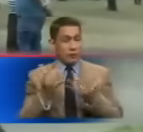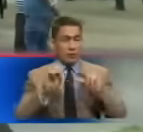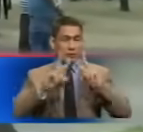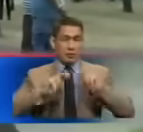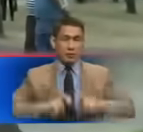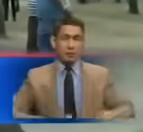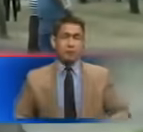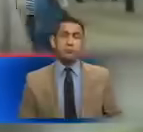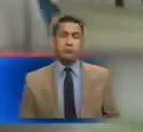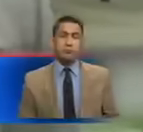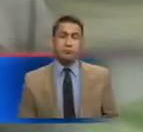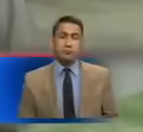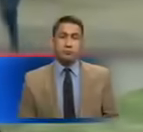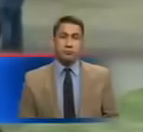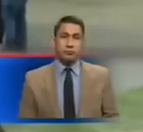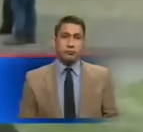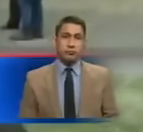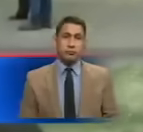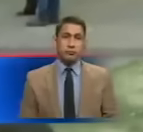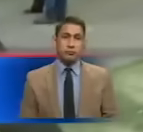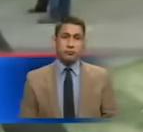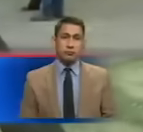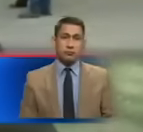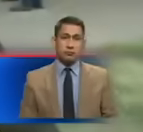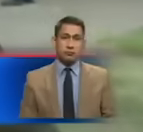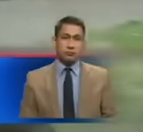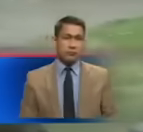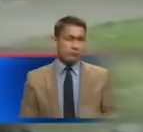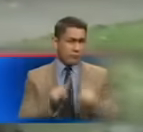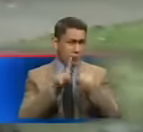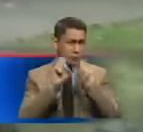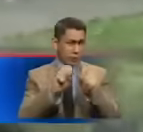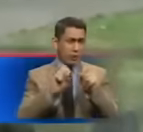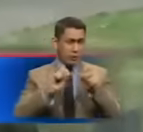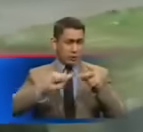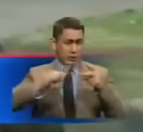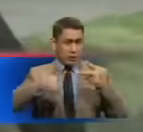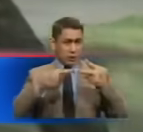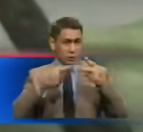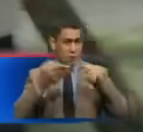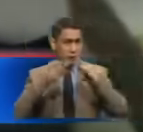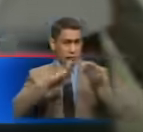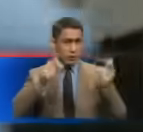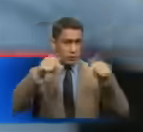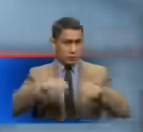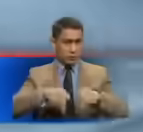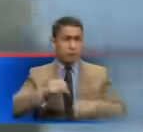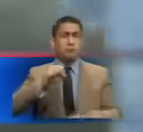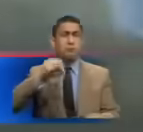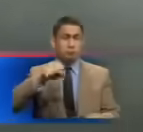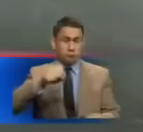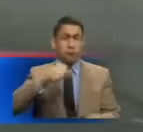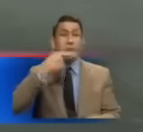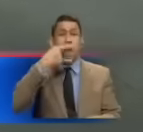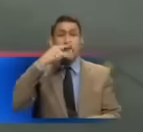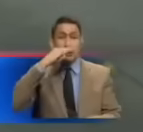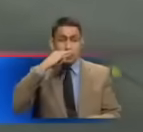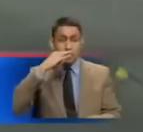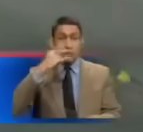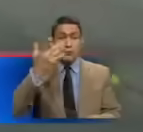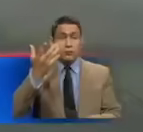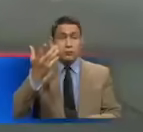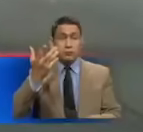Nacional. ¿Entendimos mal? ¿Estaríamos hablando ya de una segunda víctima fatal? Sí, lamentablemente de una segunda víctima menor de edad que